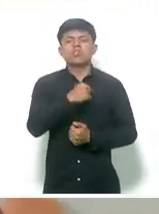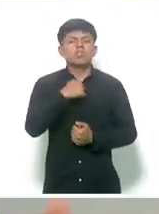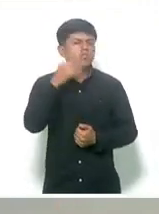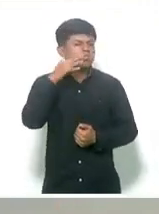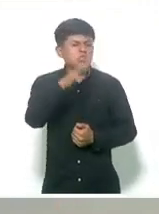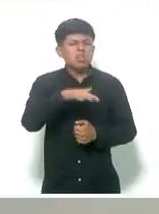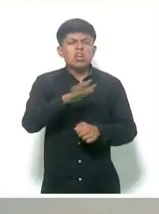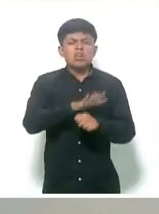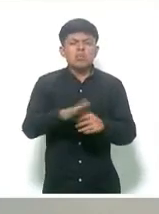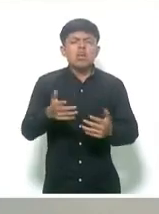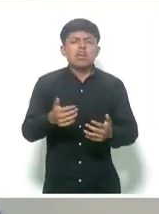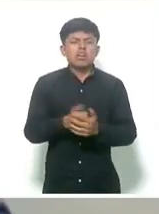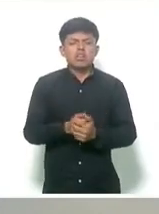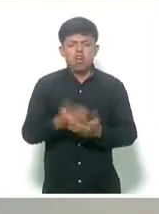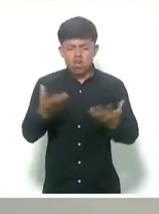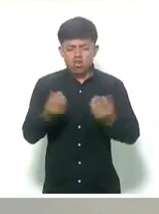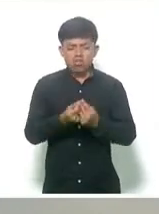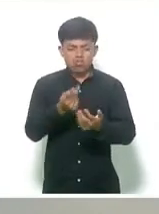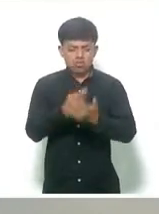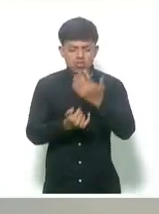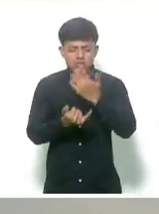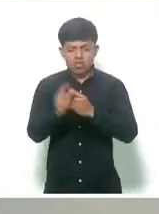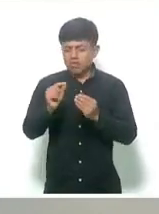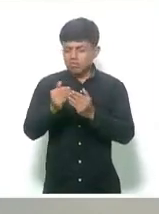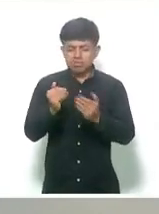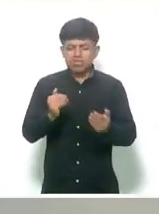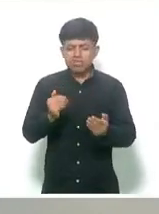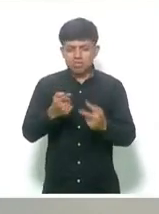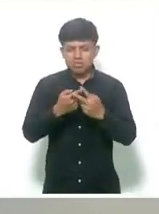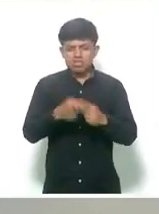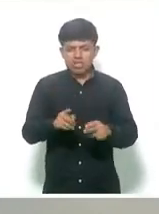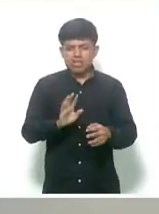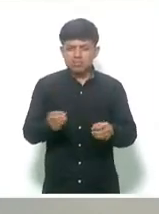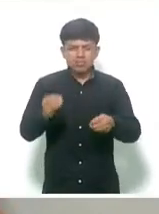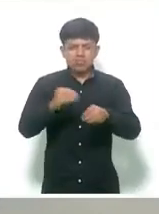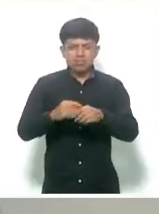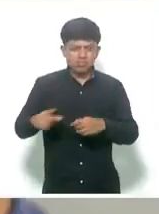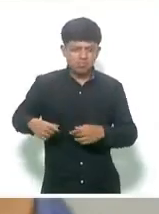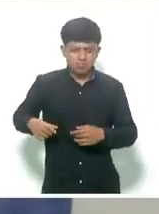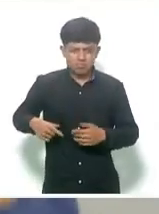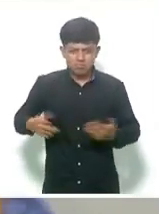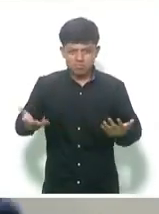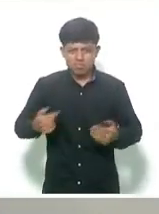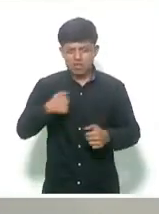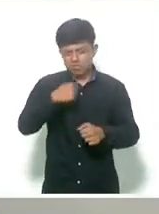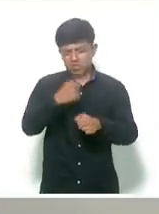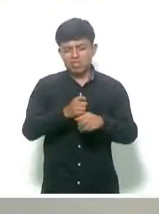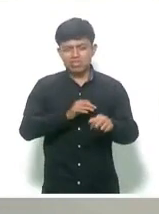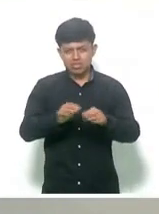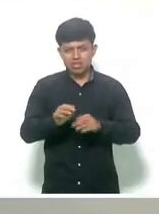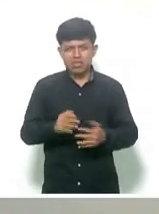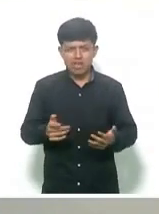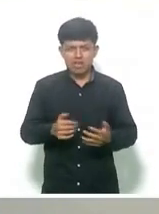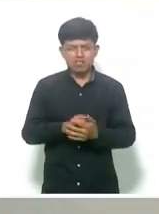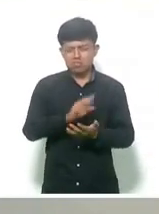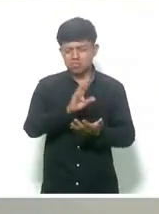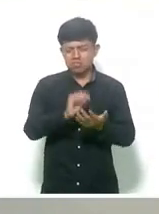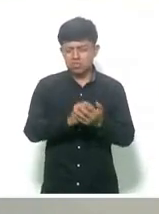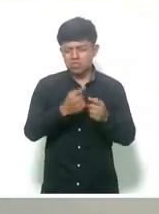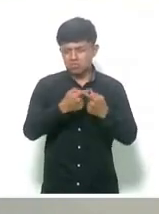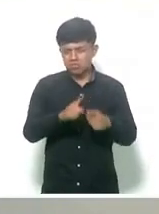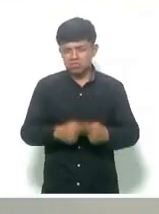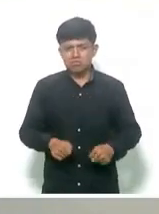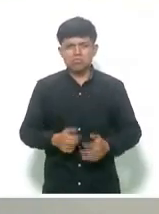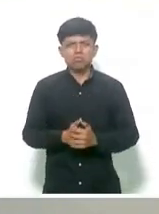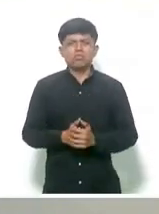buscando justamente a través de algunos programas como entiendo ya se está llevando a cabo gobierno del estado en primera chamba y algunas otras que eh lo que